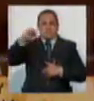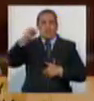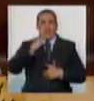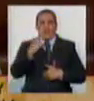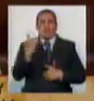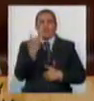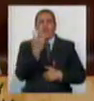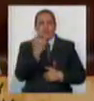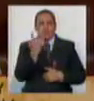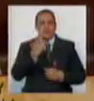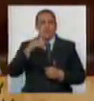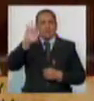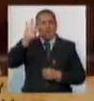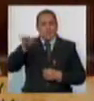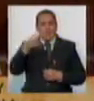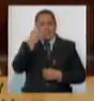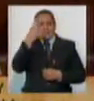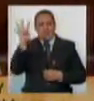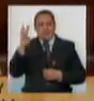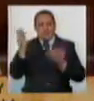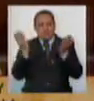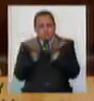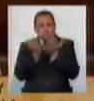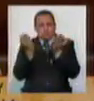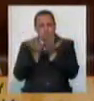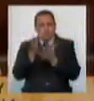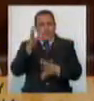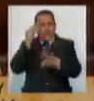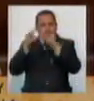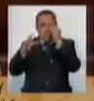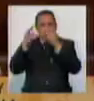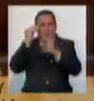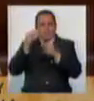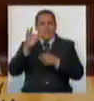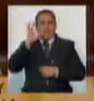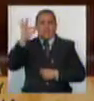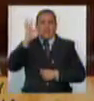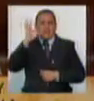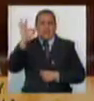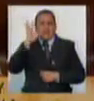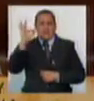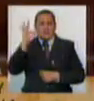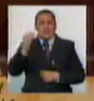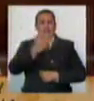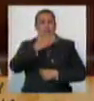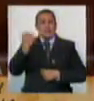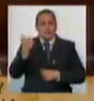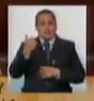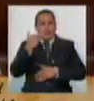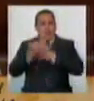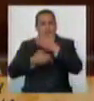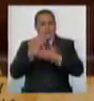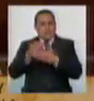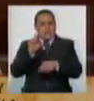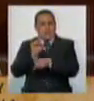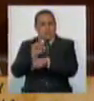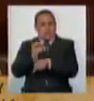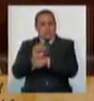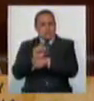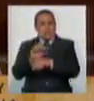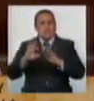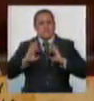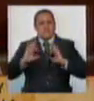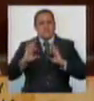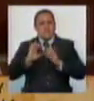Inglaterra a perfeccionarse en el idioma. Iniciamos el plan de fortalecimiento de la educación física y el